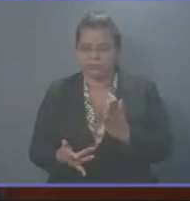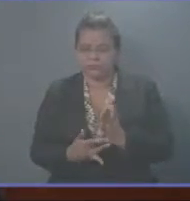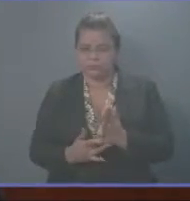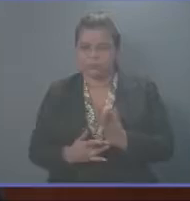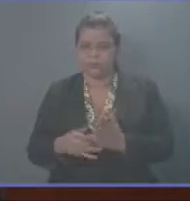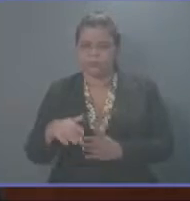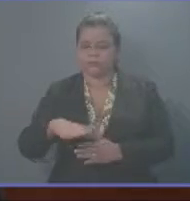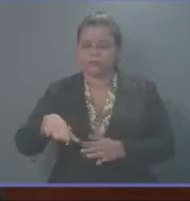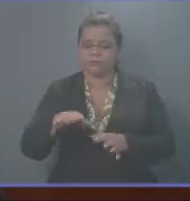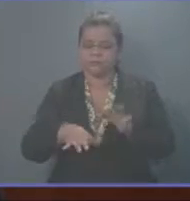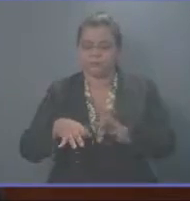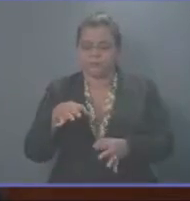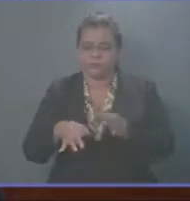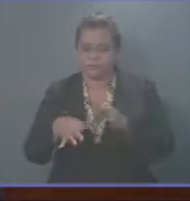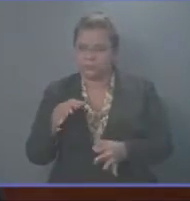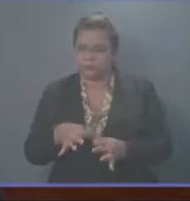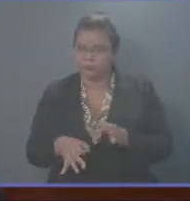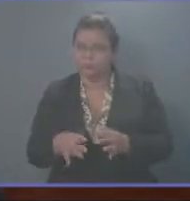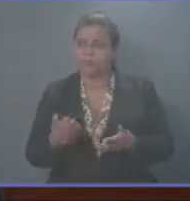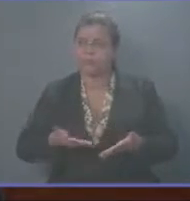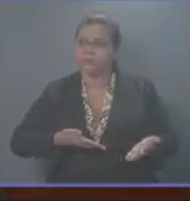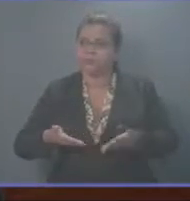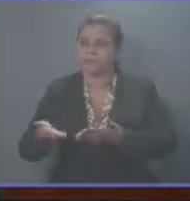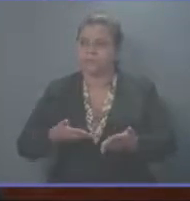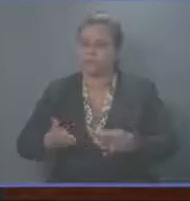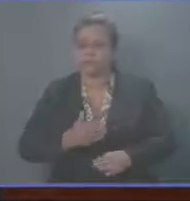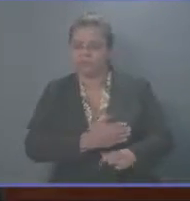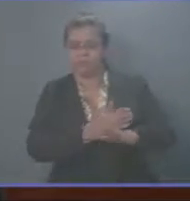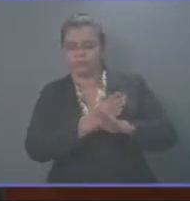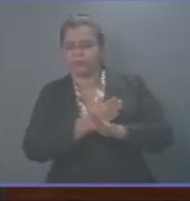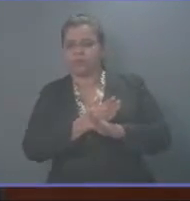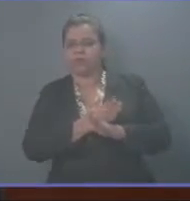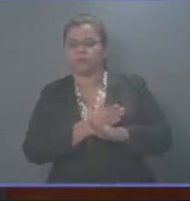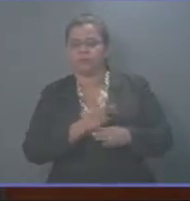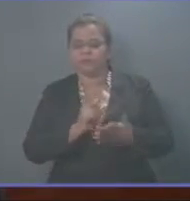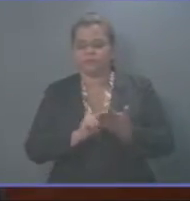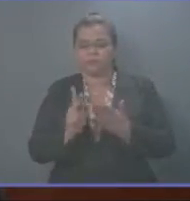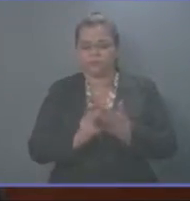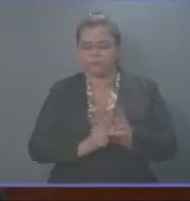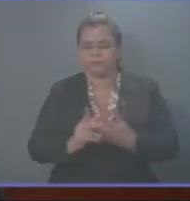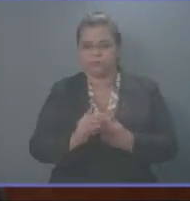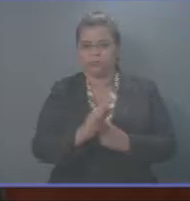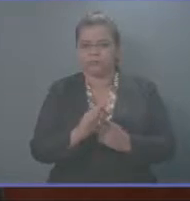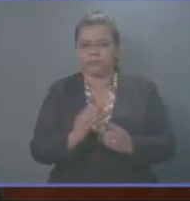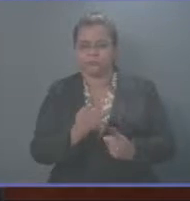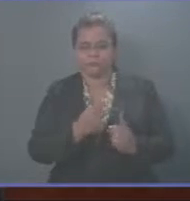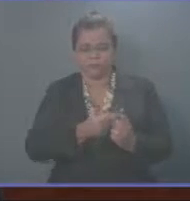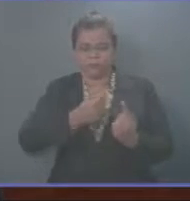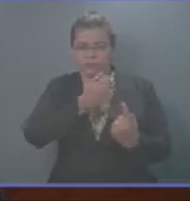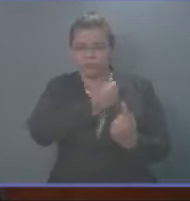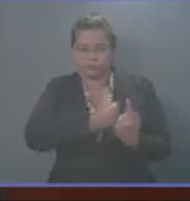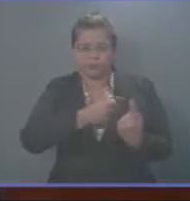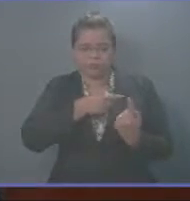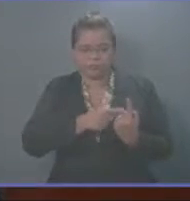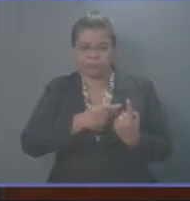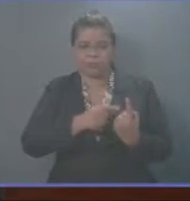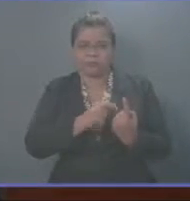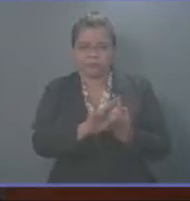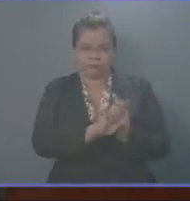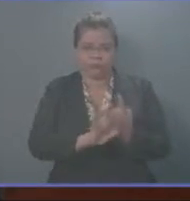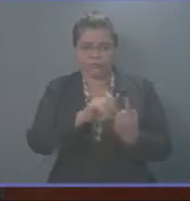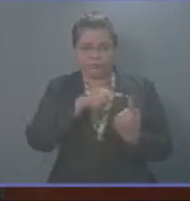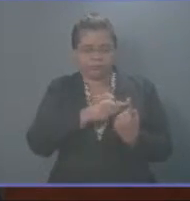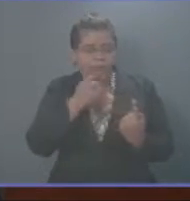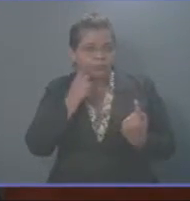del Sector Justicia prestan servicios de seguridad al Programa de Protección de Víctimas y Testigos.